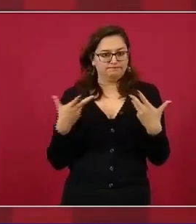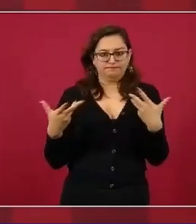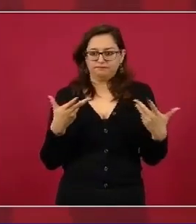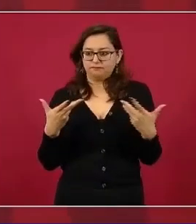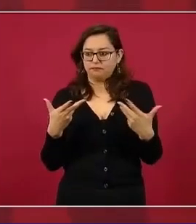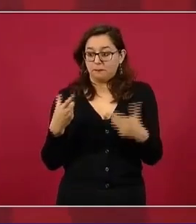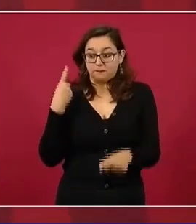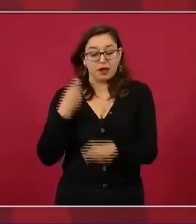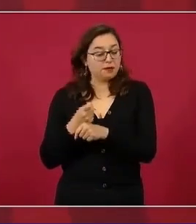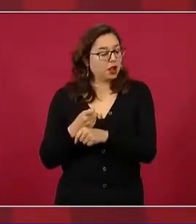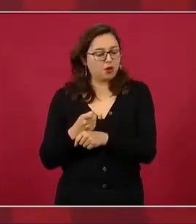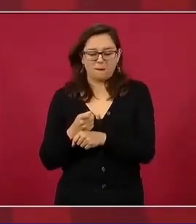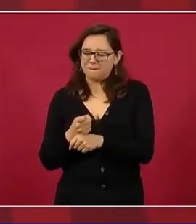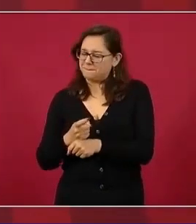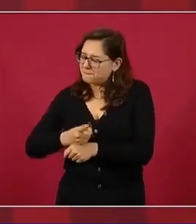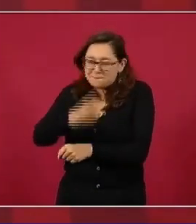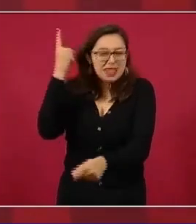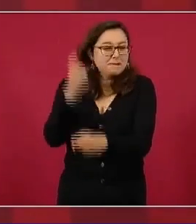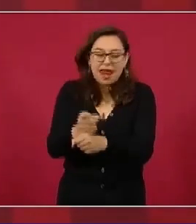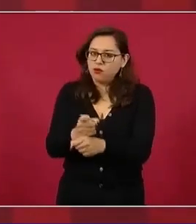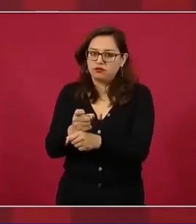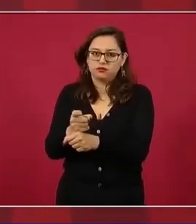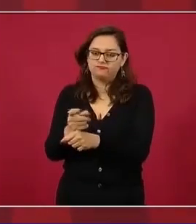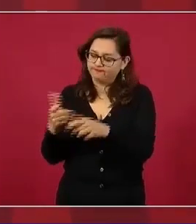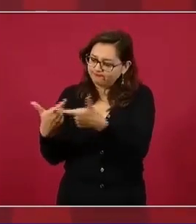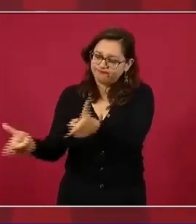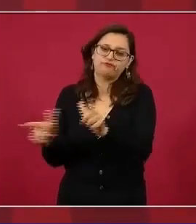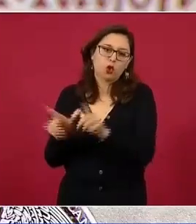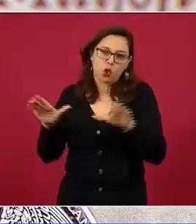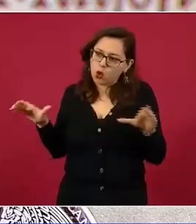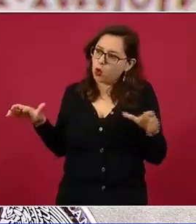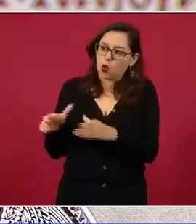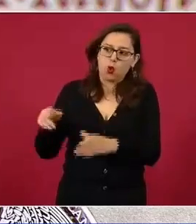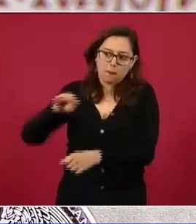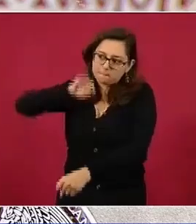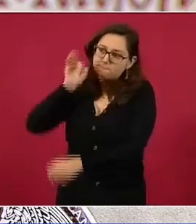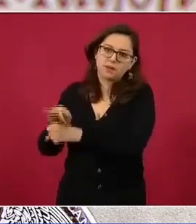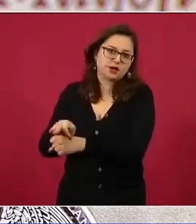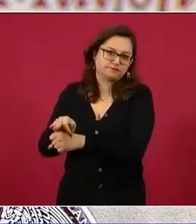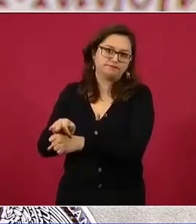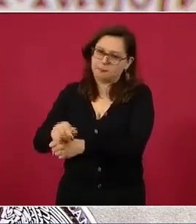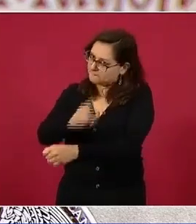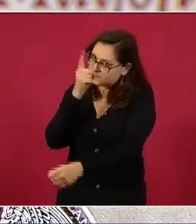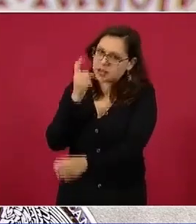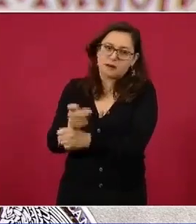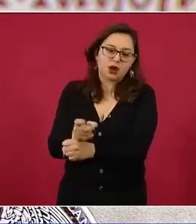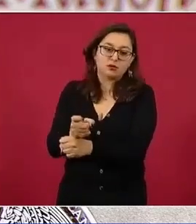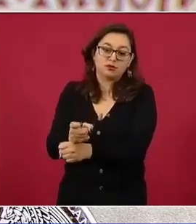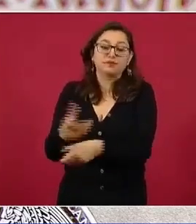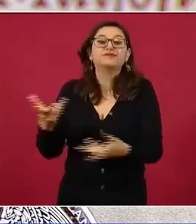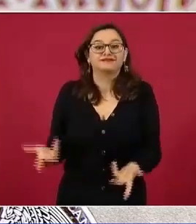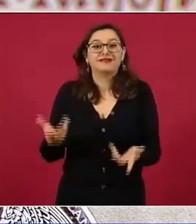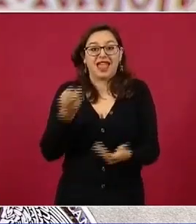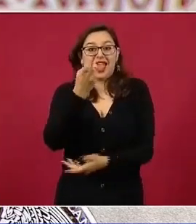tiene precedente. Precisamente porque también en términos jurídicos, si no hubiera un criterio general,